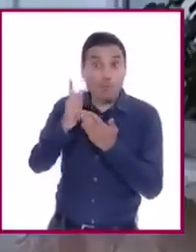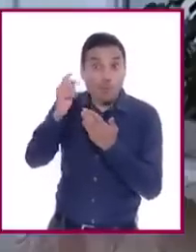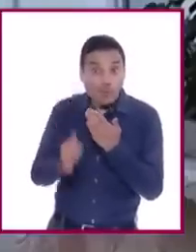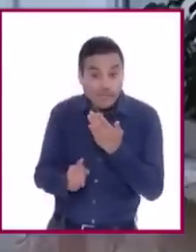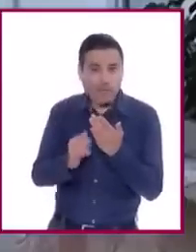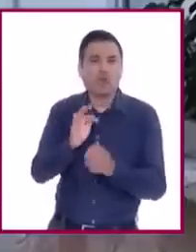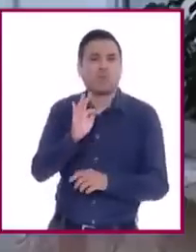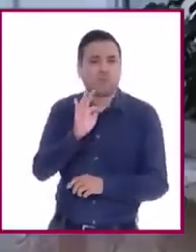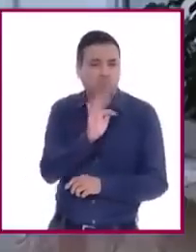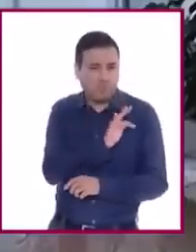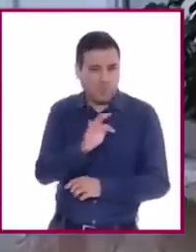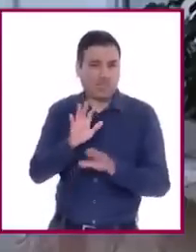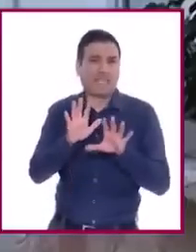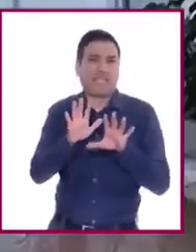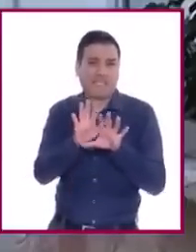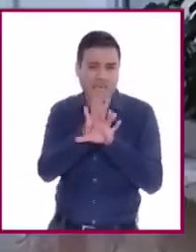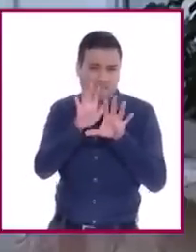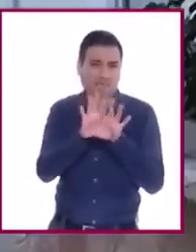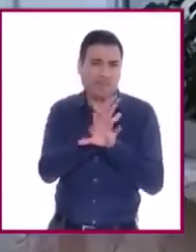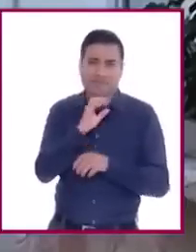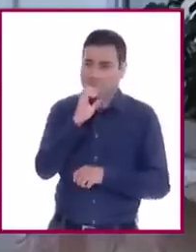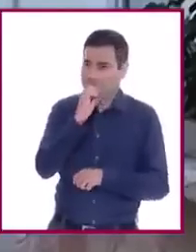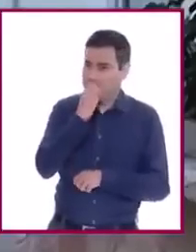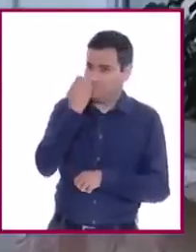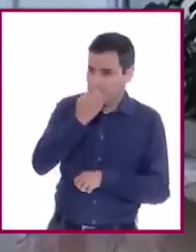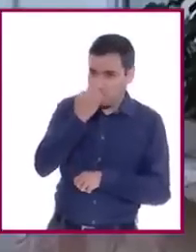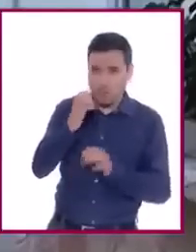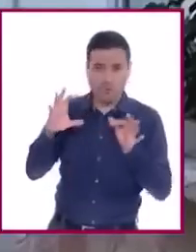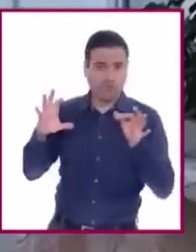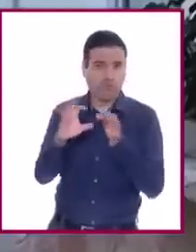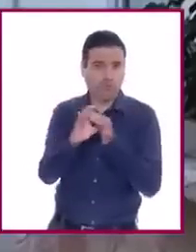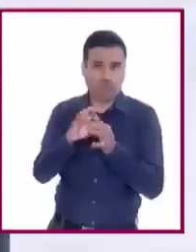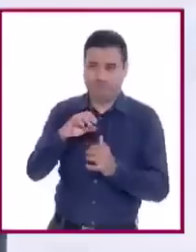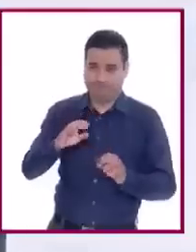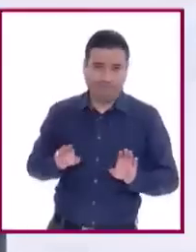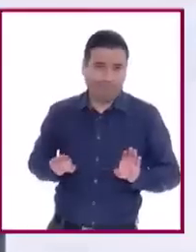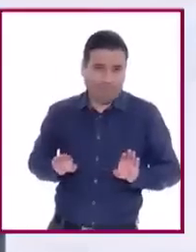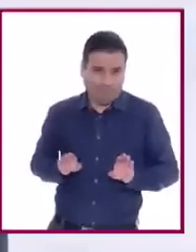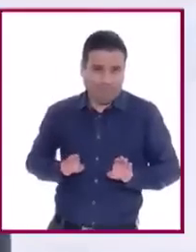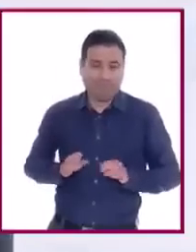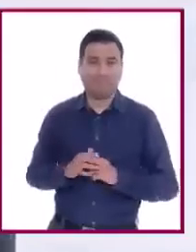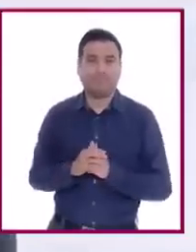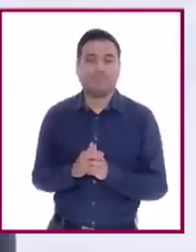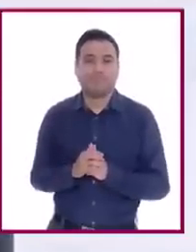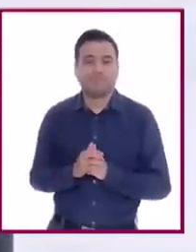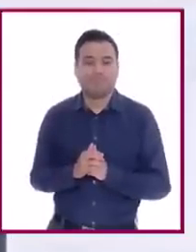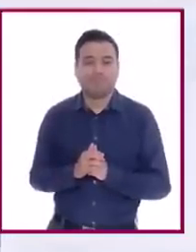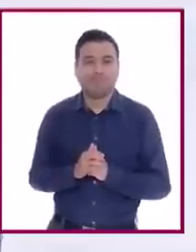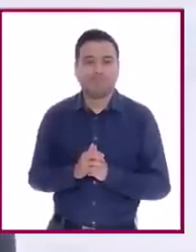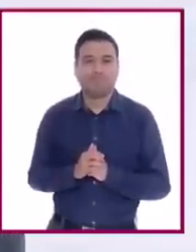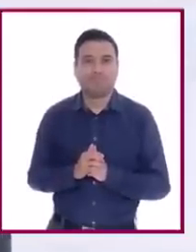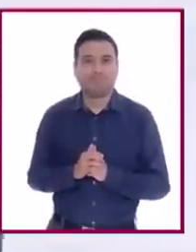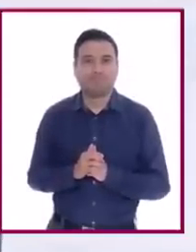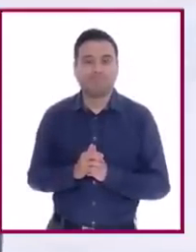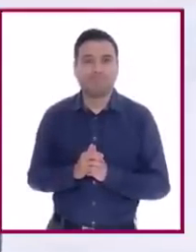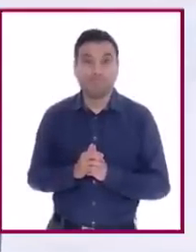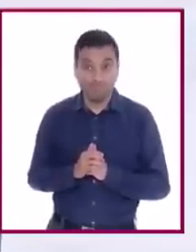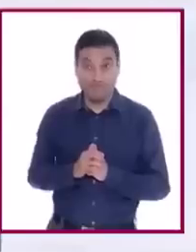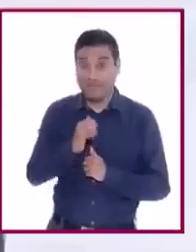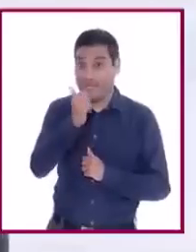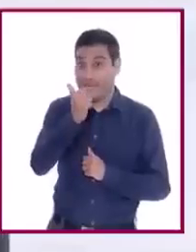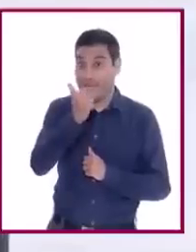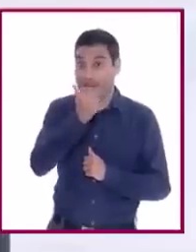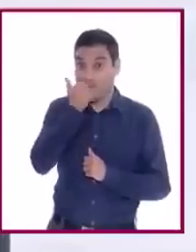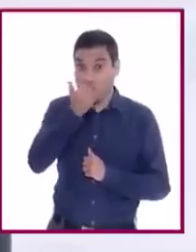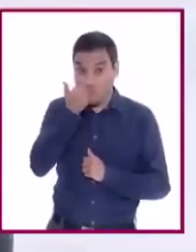plantel porque cada uno va a tener sus propios intereses y necesidades los alumnos cuando ya conocieron este